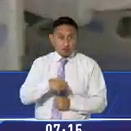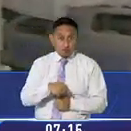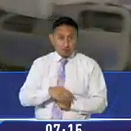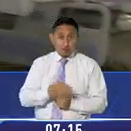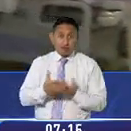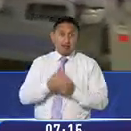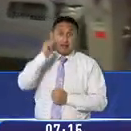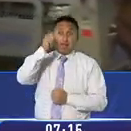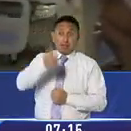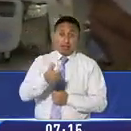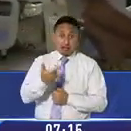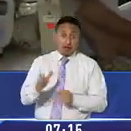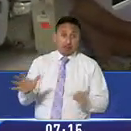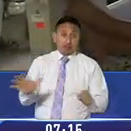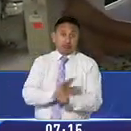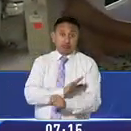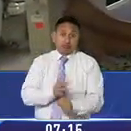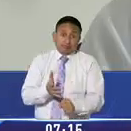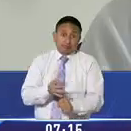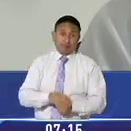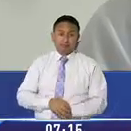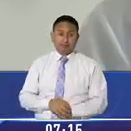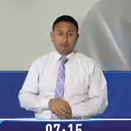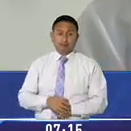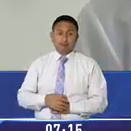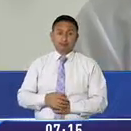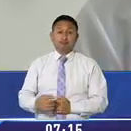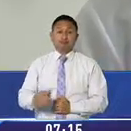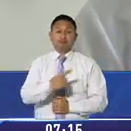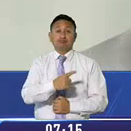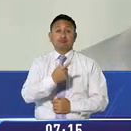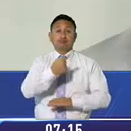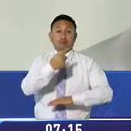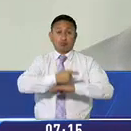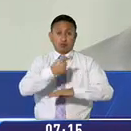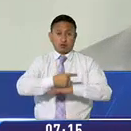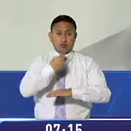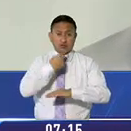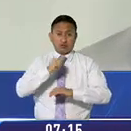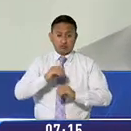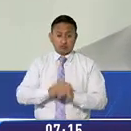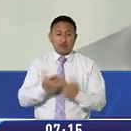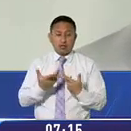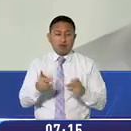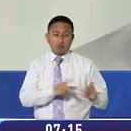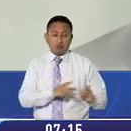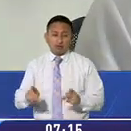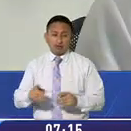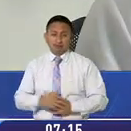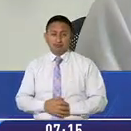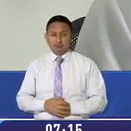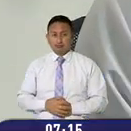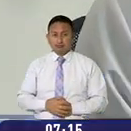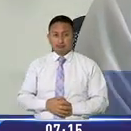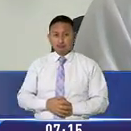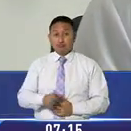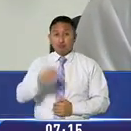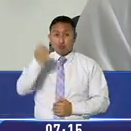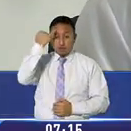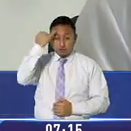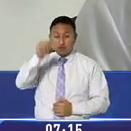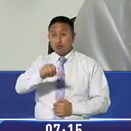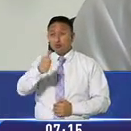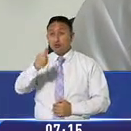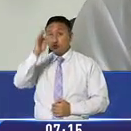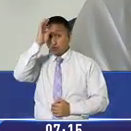podrían estar al 100%. Ante ello, Peña Herrera asegura que tienen un plan de contingencia. La idea es que los demás hospitales tienen que